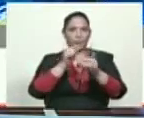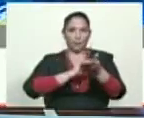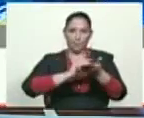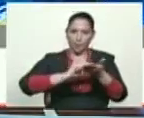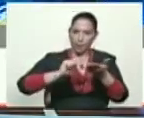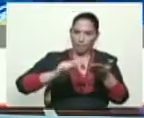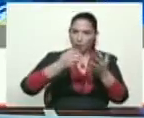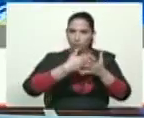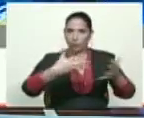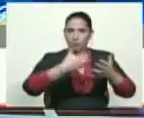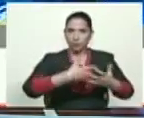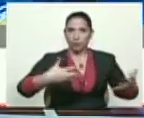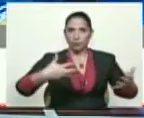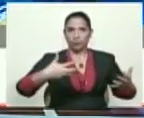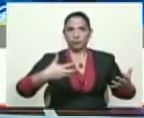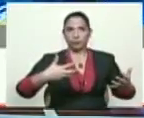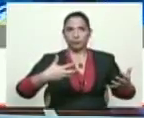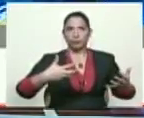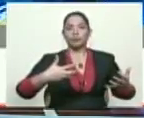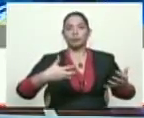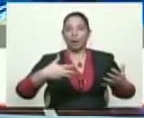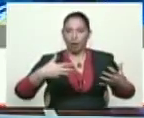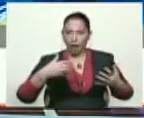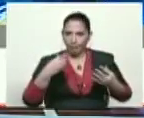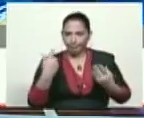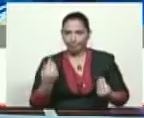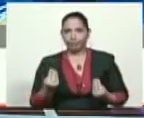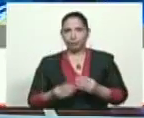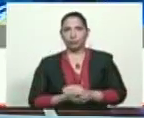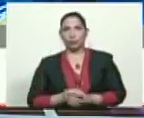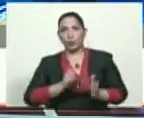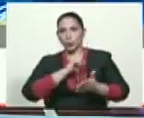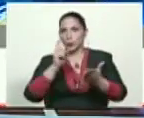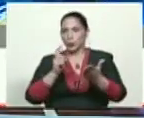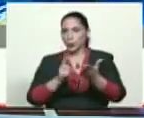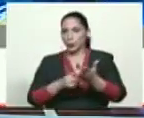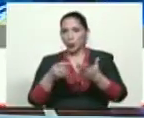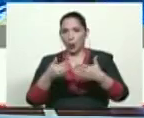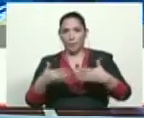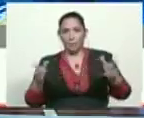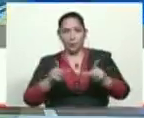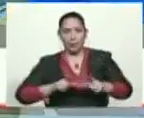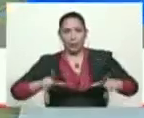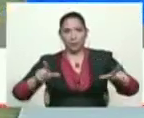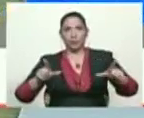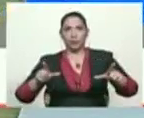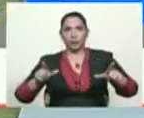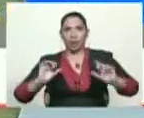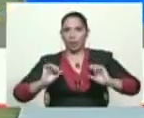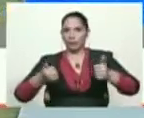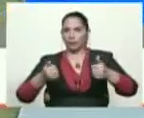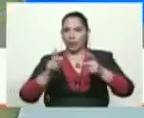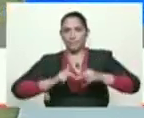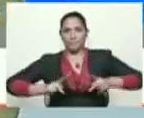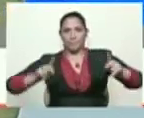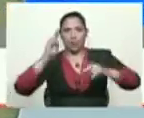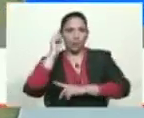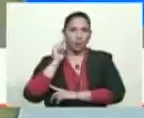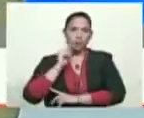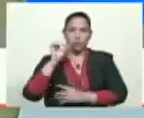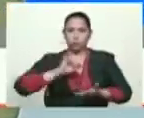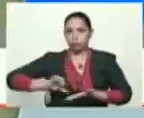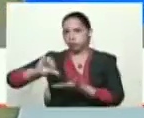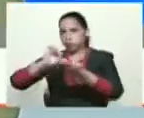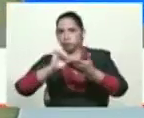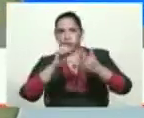y están los objetivos intervenir de manera integrar los espacios públicos comenzando por las plazas bolívar los cascos centrales